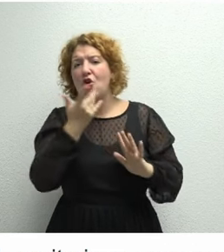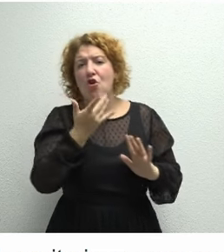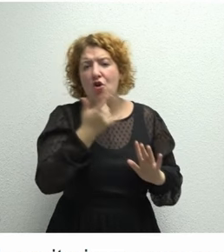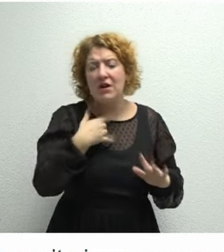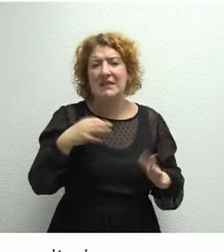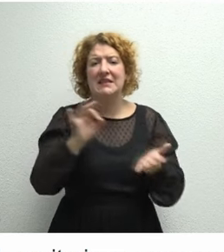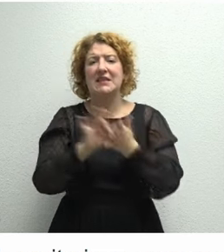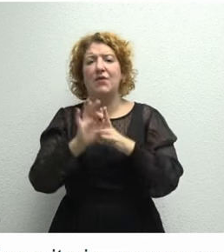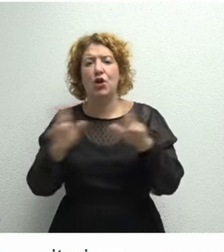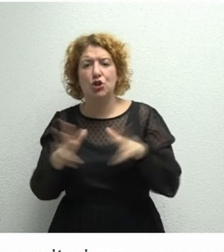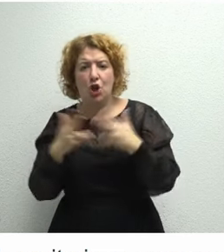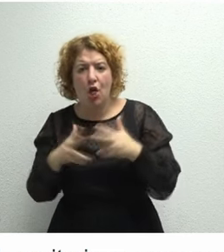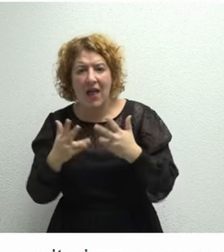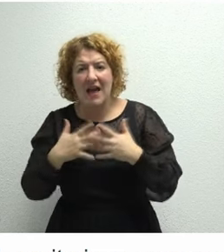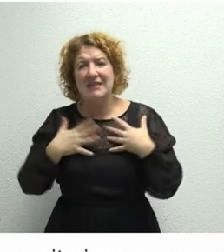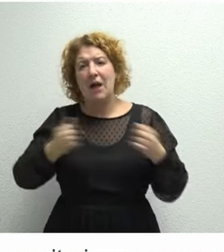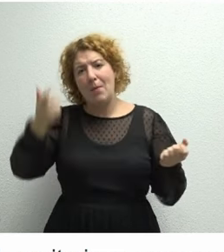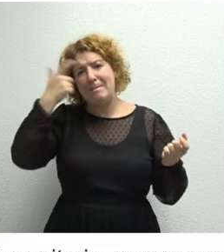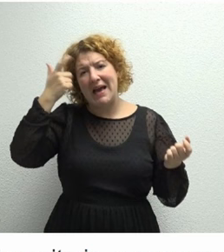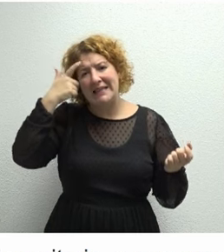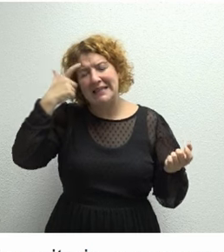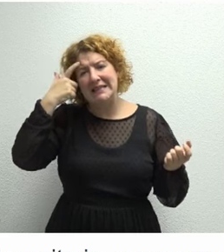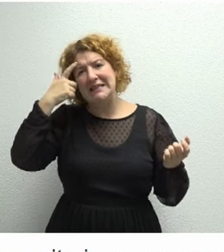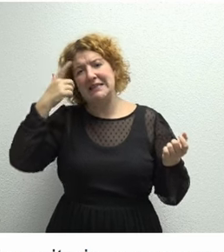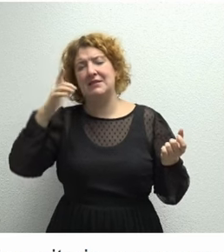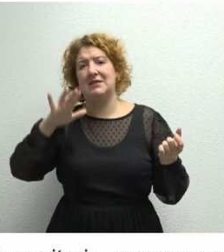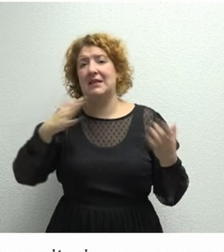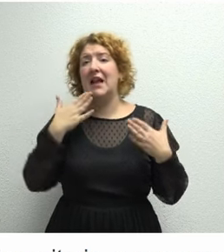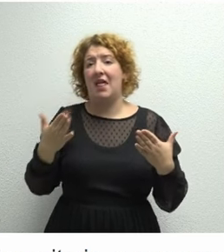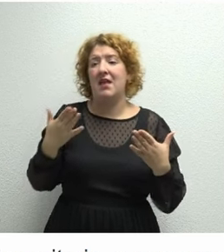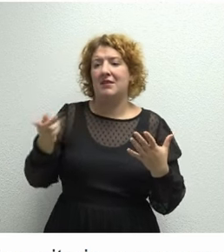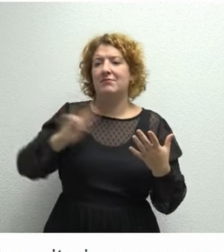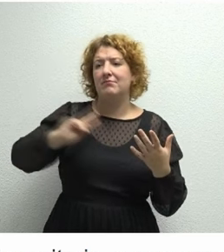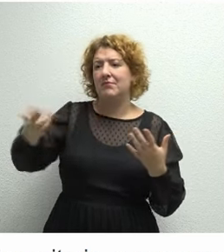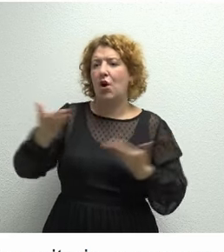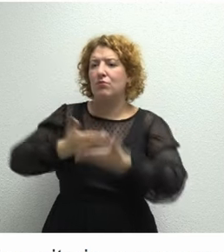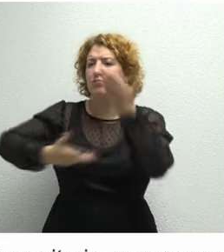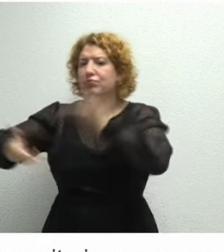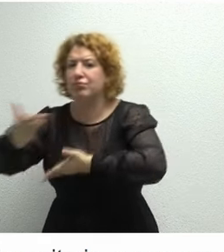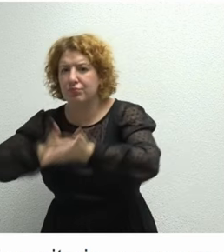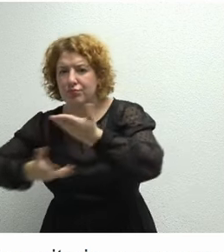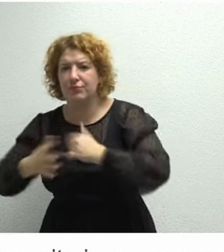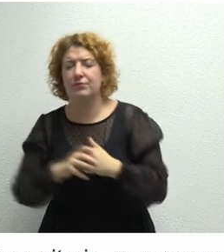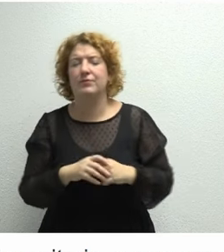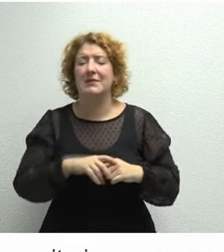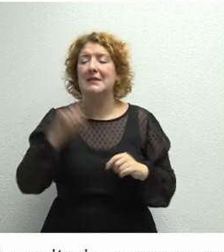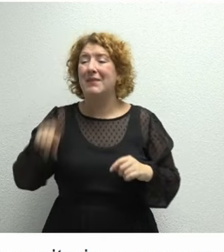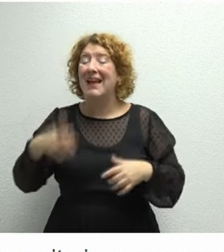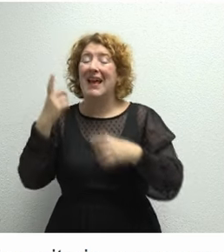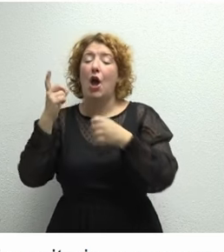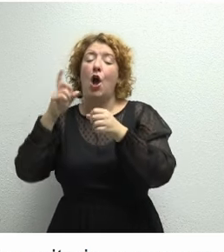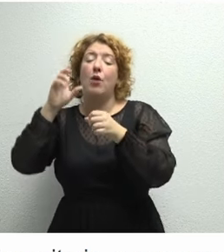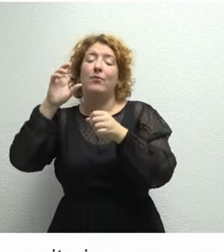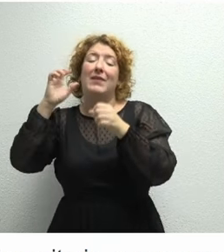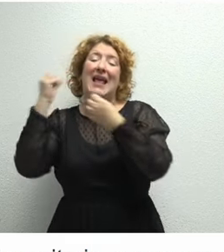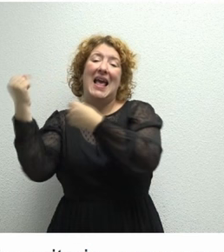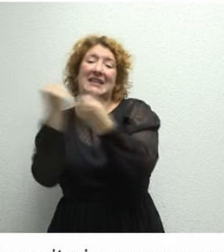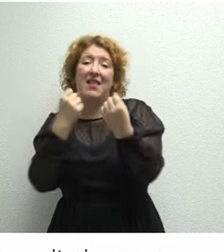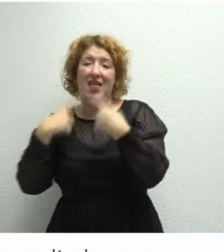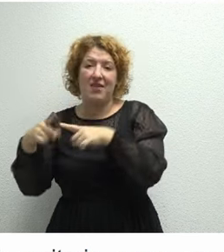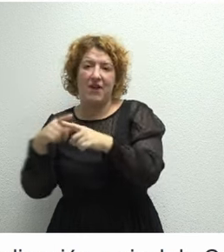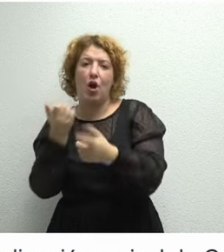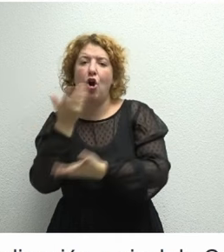servicios sociales por parte de Salud Mental y a conocer Salud Mental por parte de servicio sociales y a conocer las distintas entidades hubo un acercamiento